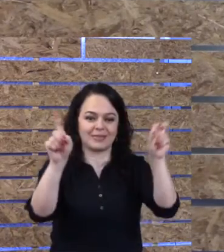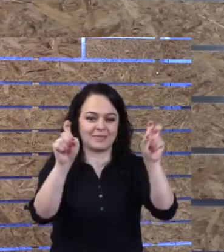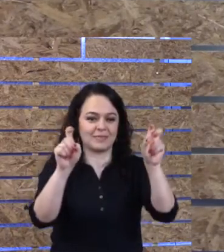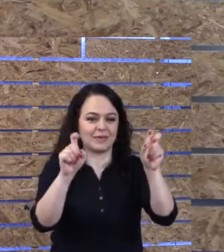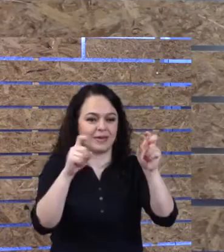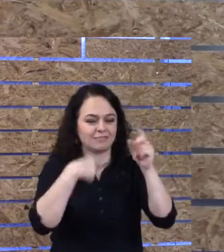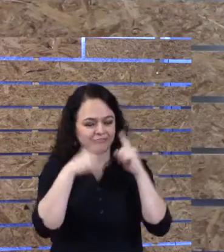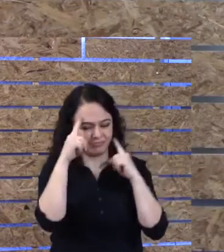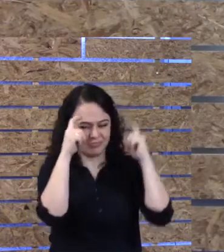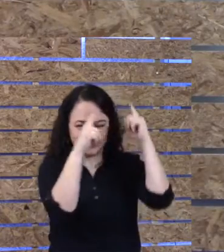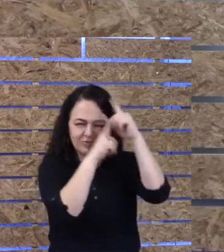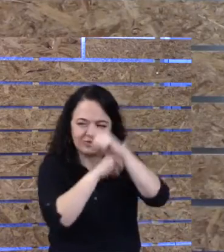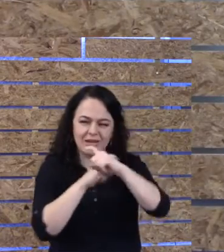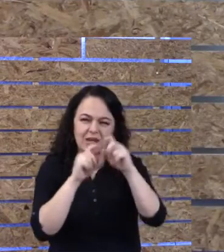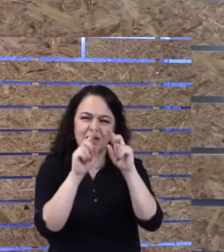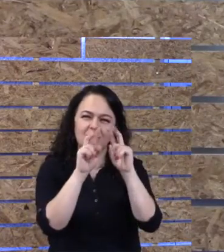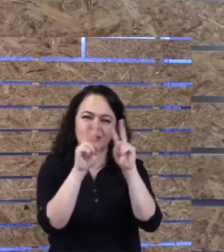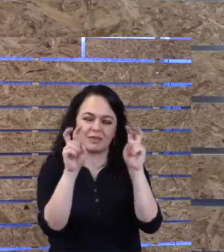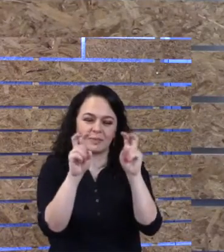23.